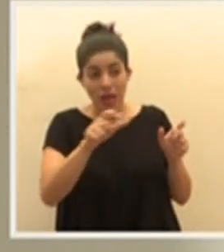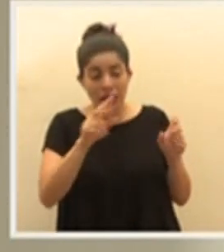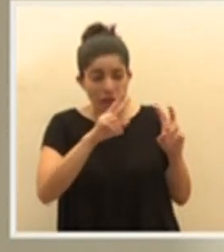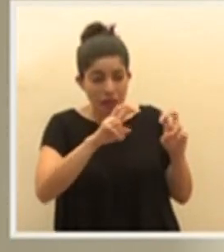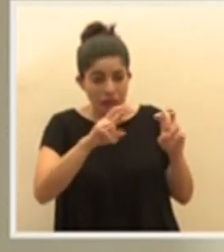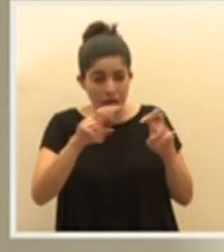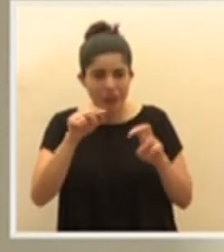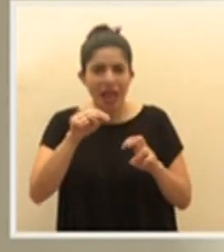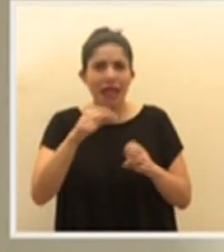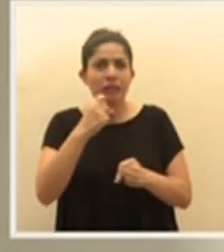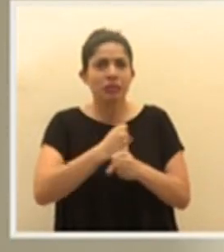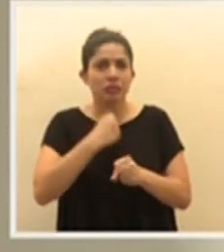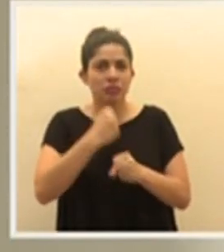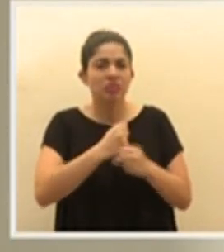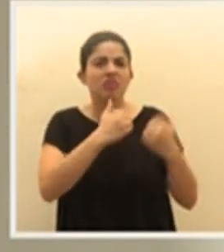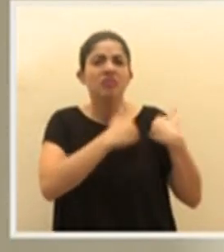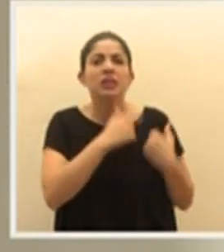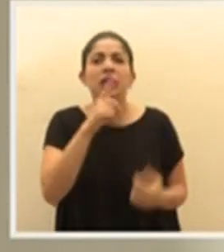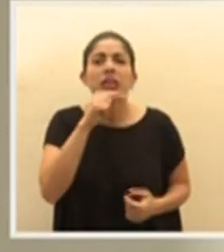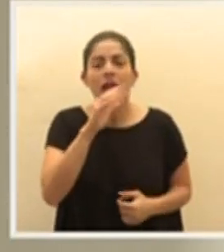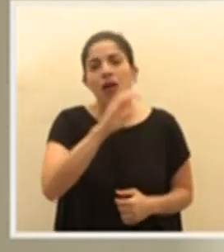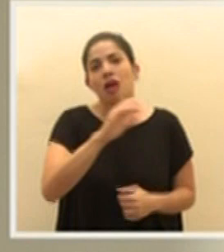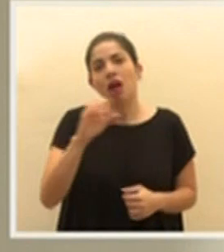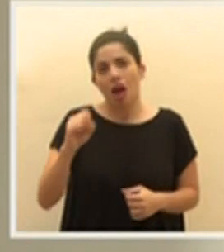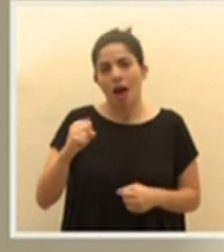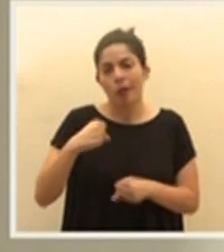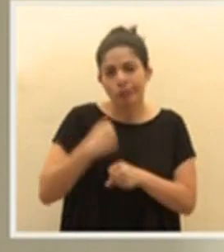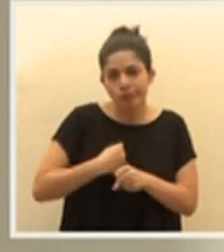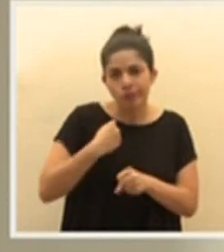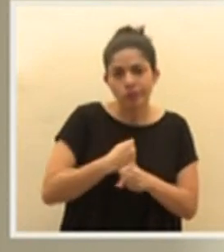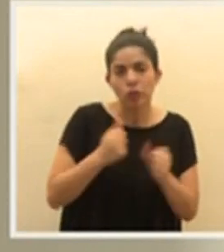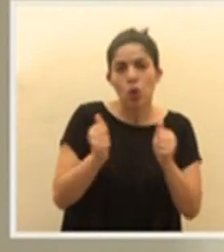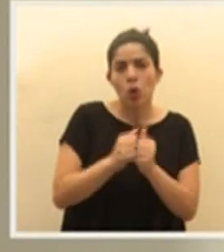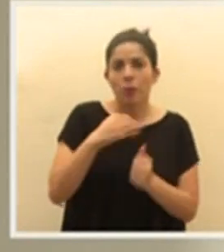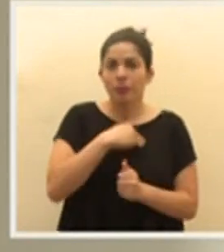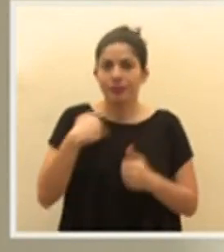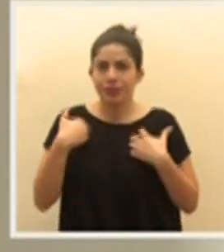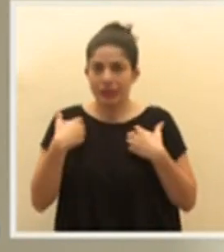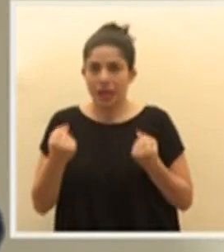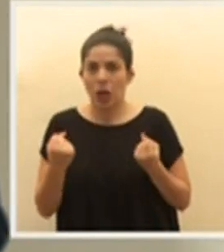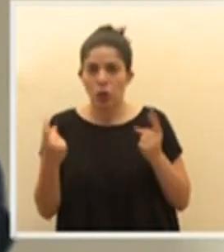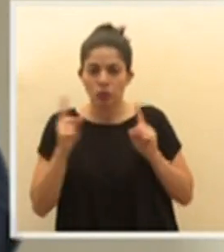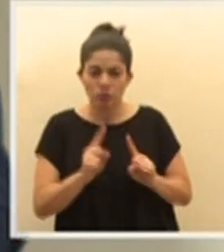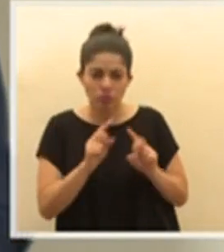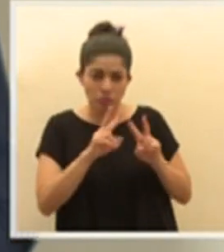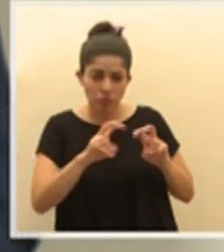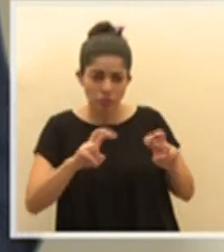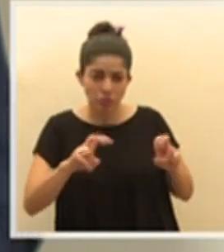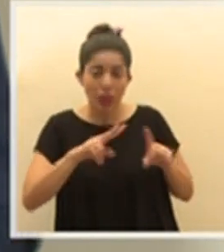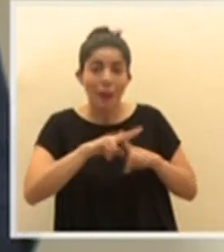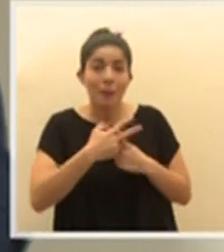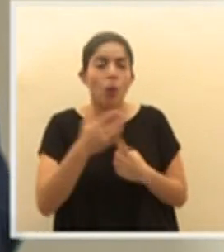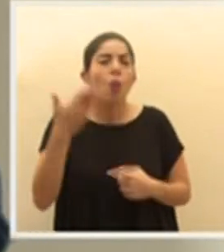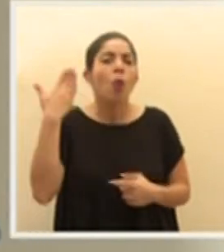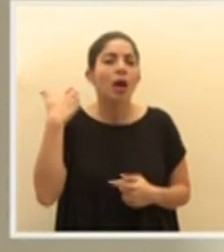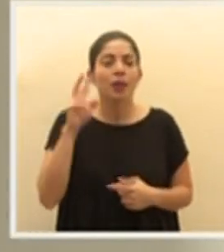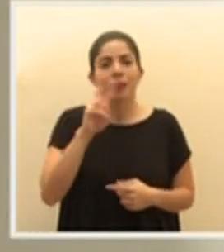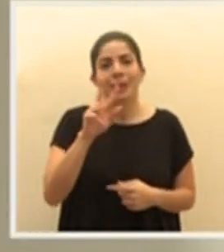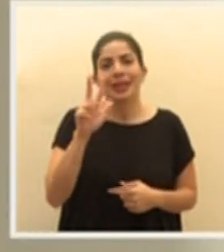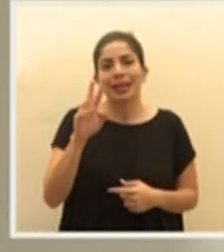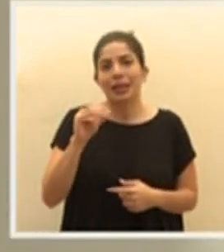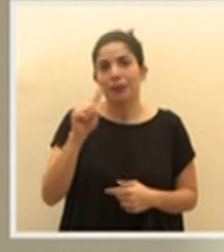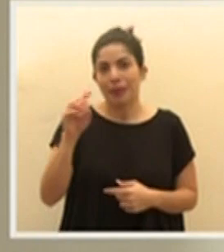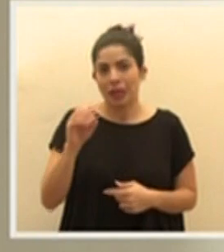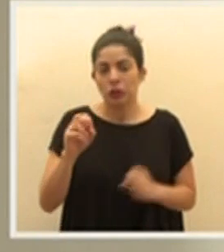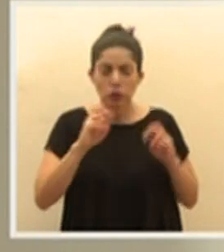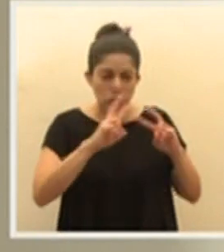una tarea que la Caja se ha propuesto hacer junto con el Ministerio de Salud desde el 23 de marzo.